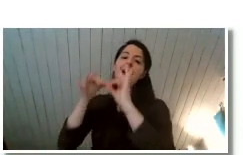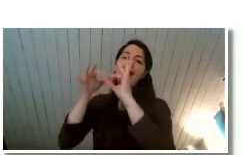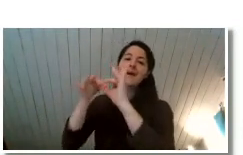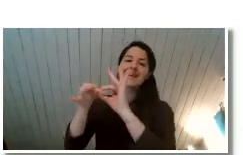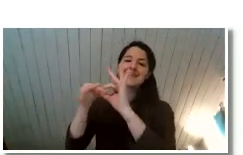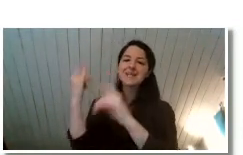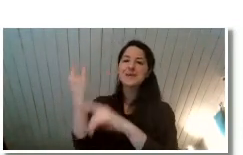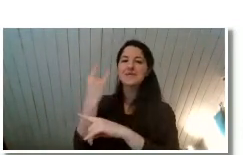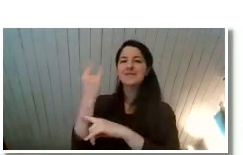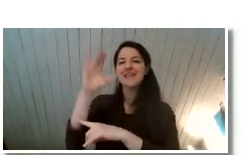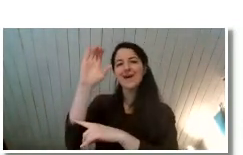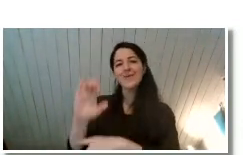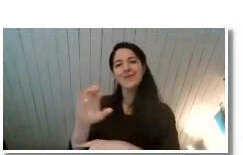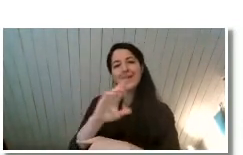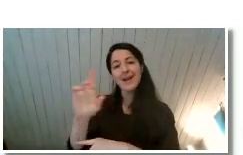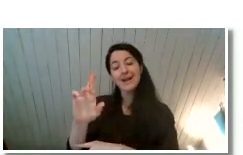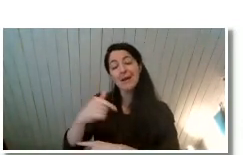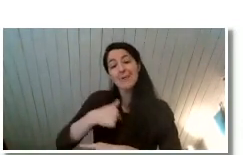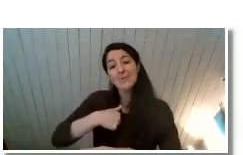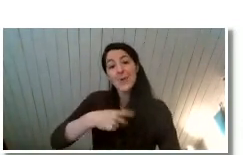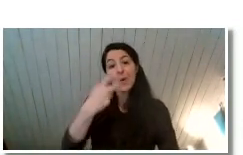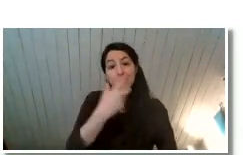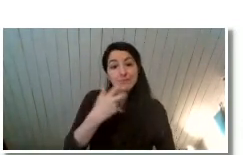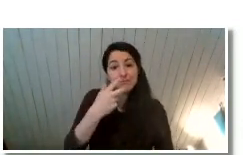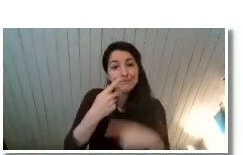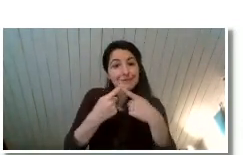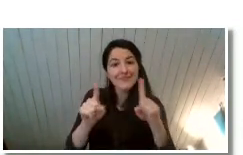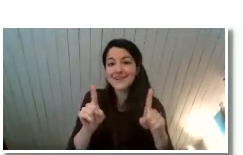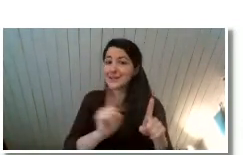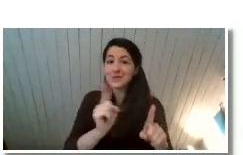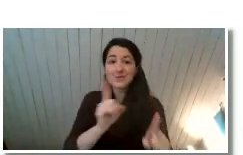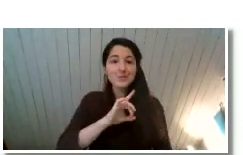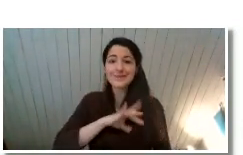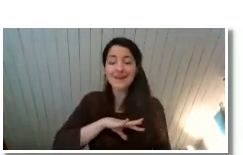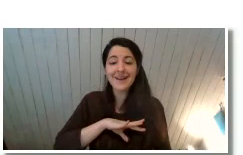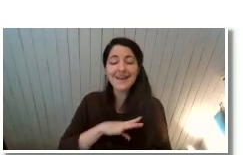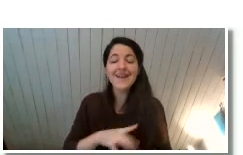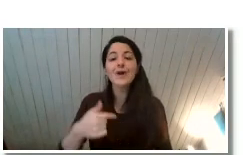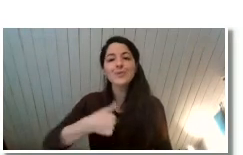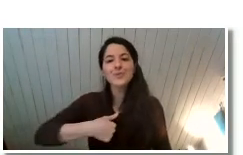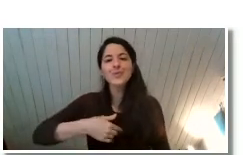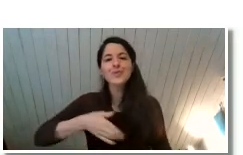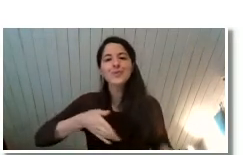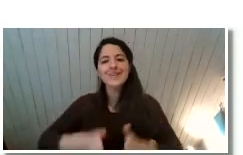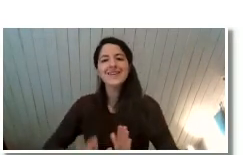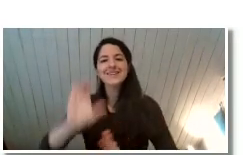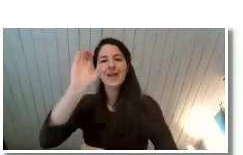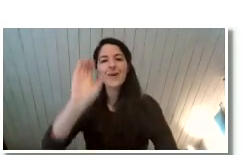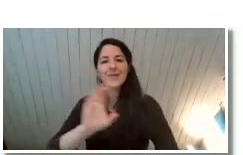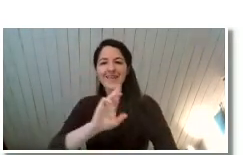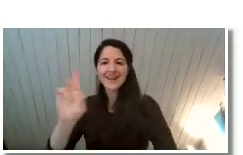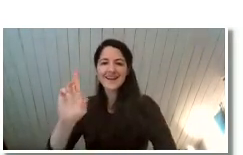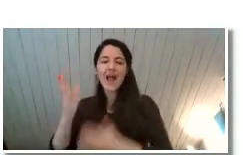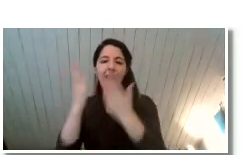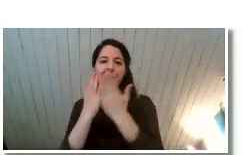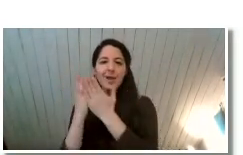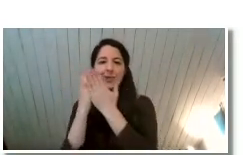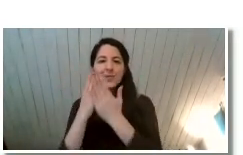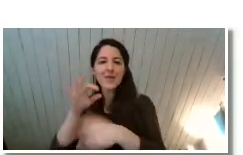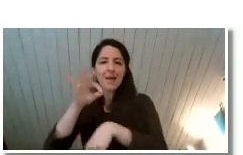yo no soy chilena. Soy costarricense, estudié medicina acá en Costa Rica y pues ahora